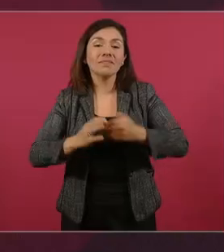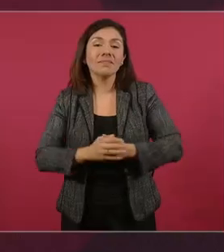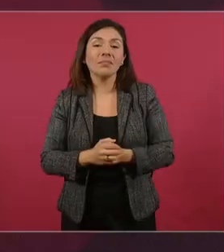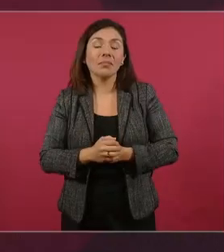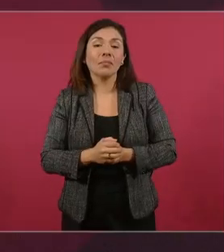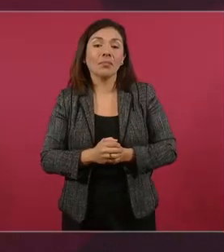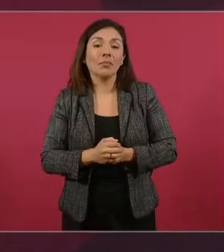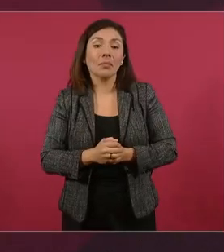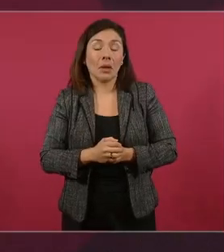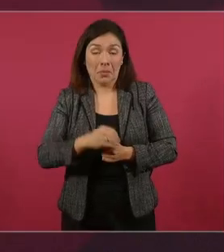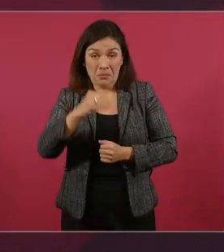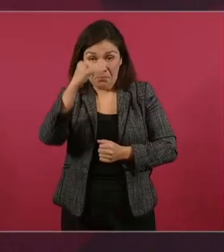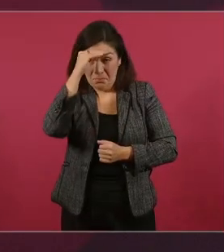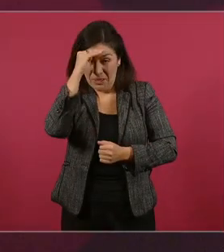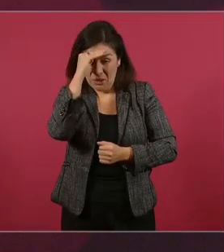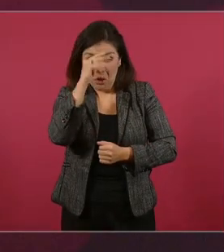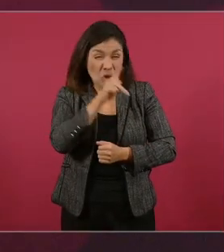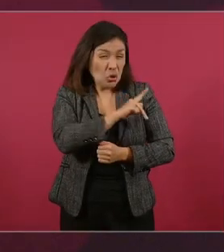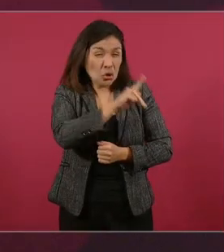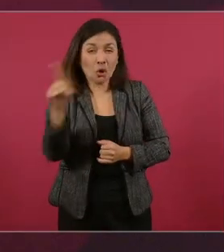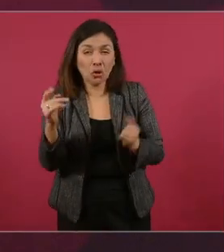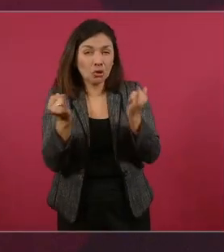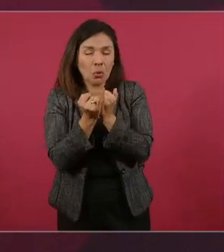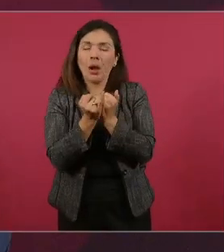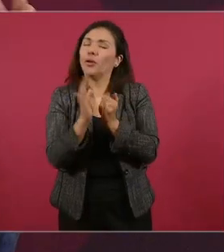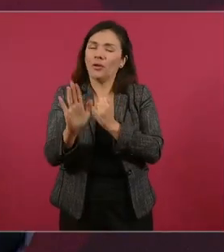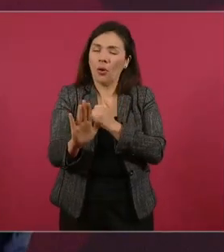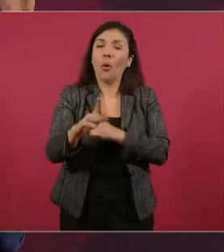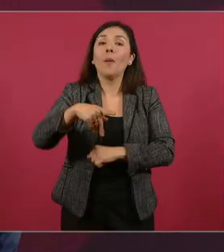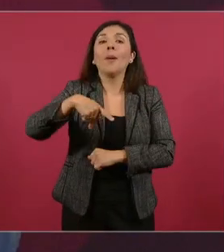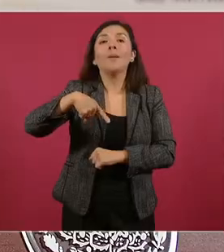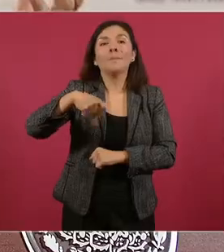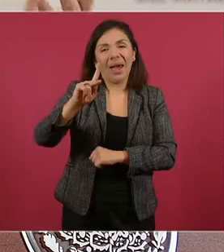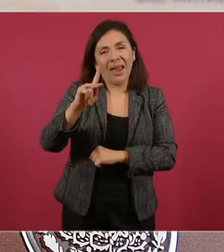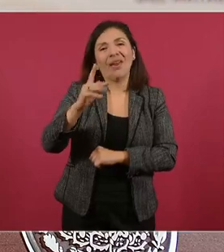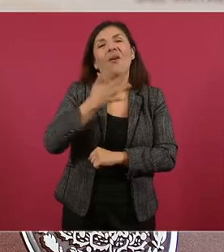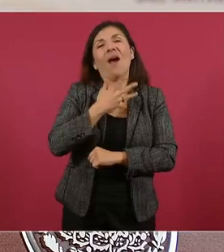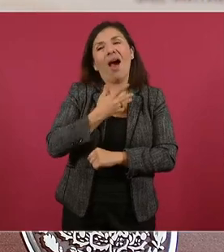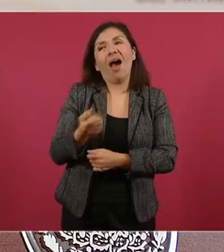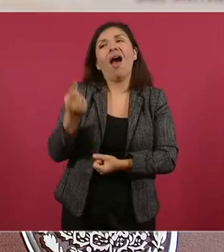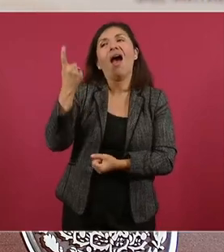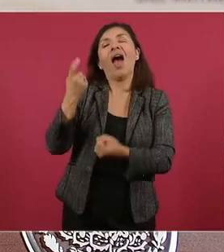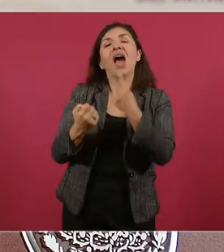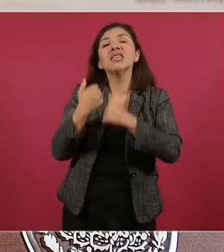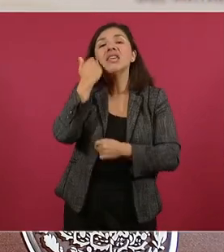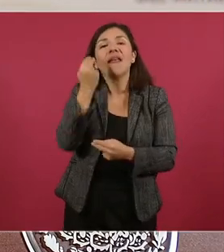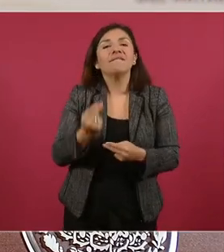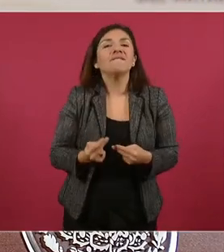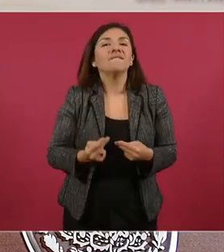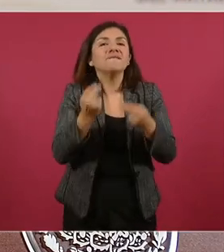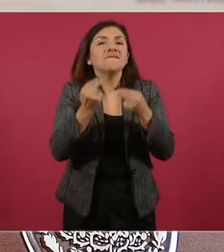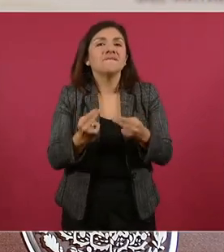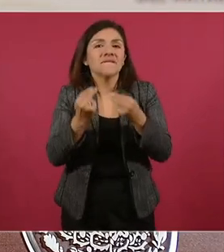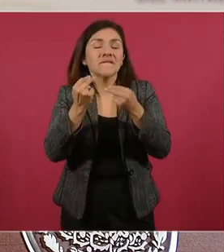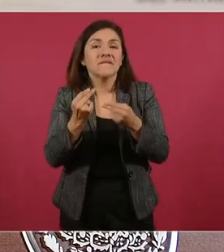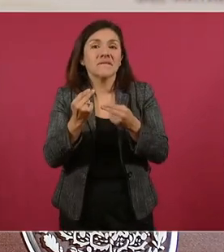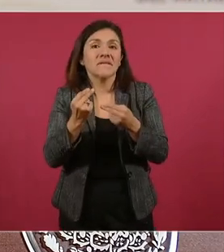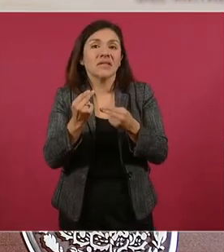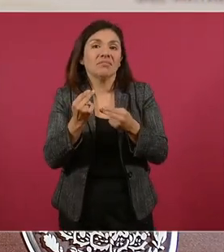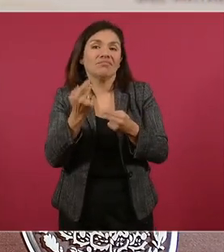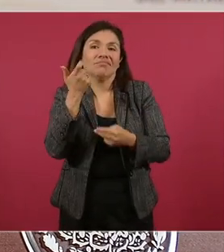no de manera general, pero sí hay mercantilismo, hay